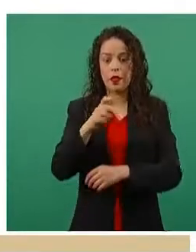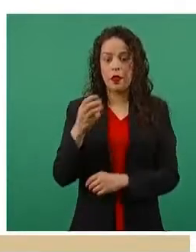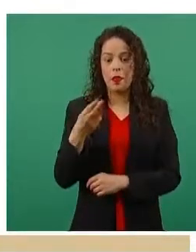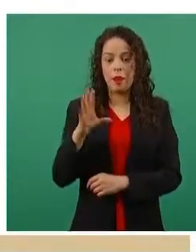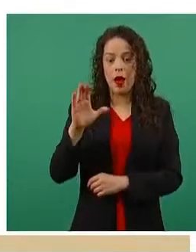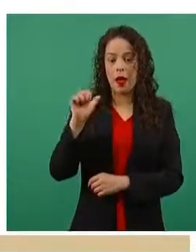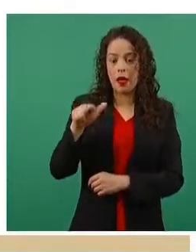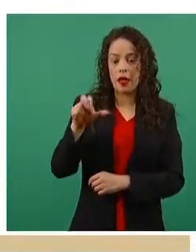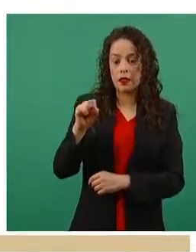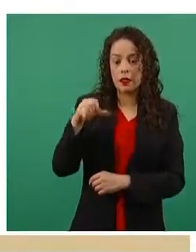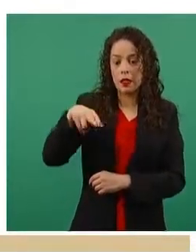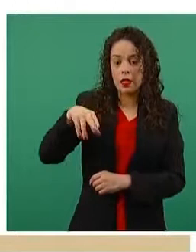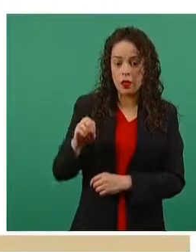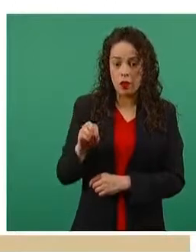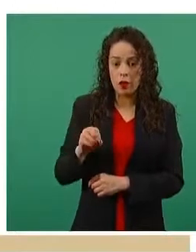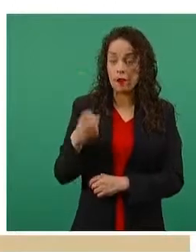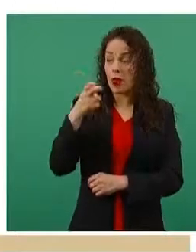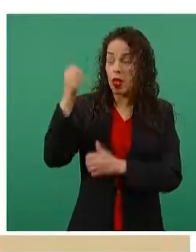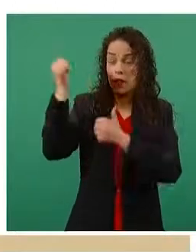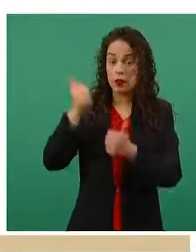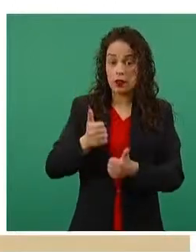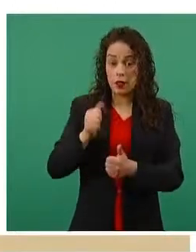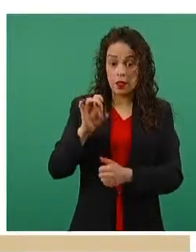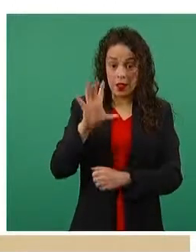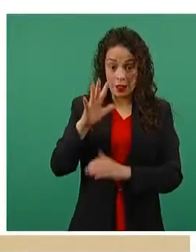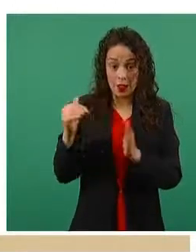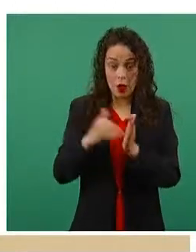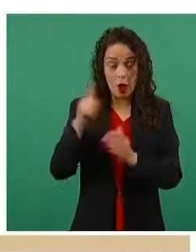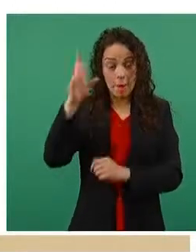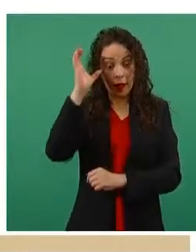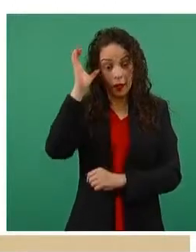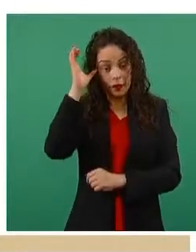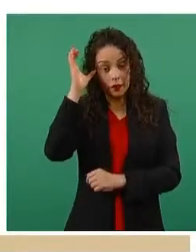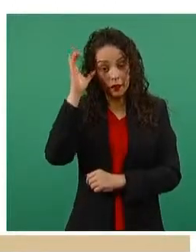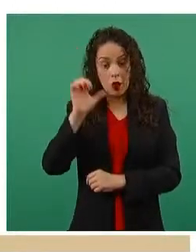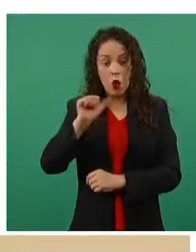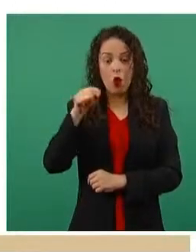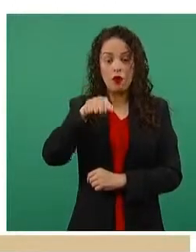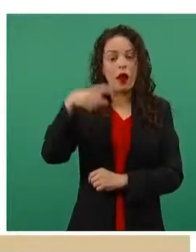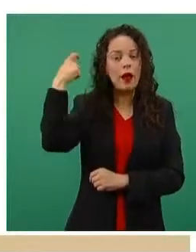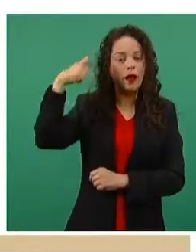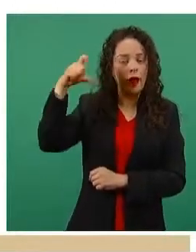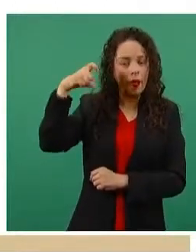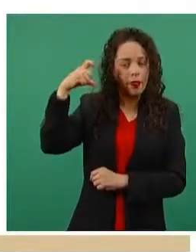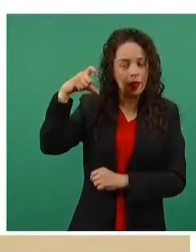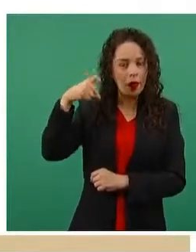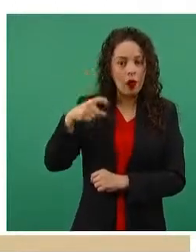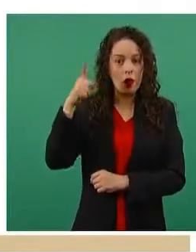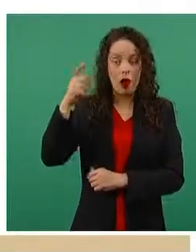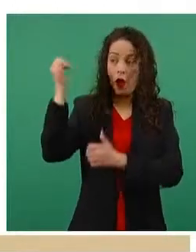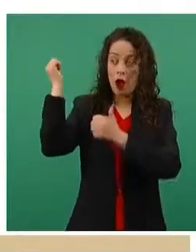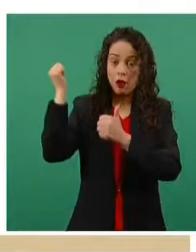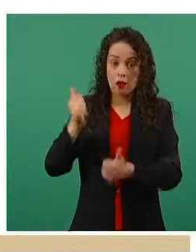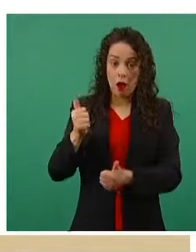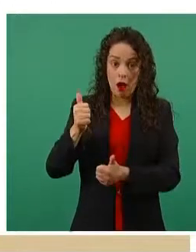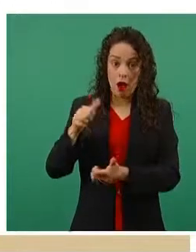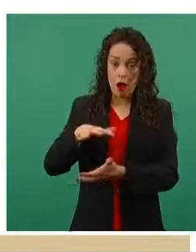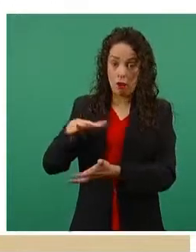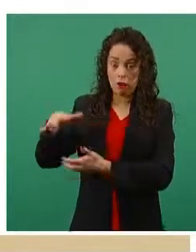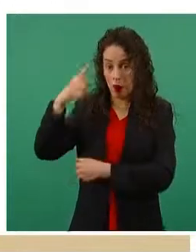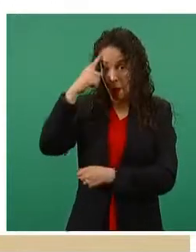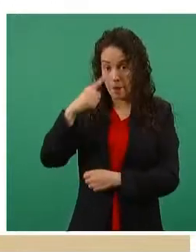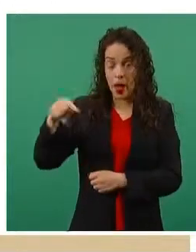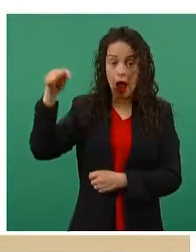ya llegan, estas son de China, estas 35,000 y estas son de aquí de Querétaro. Y estas llegan a granel